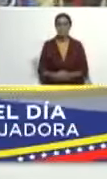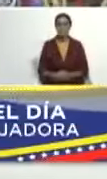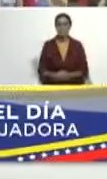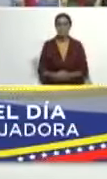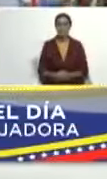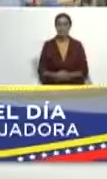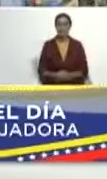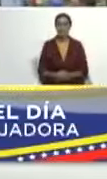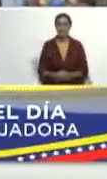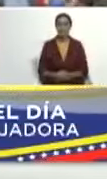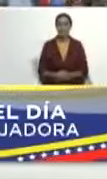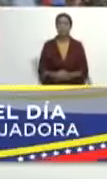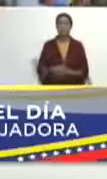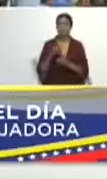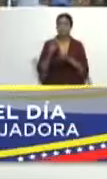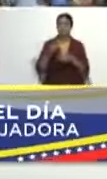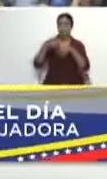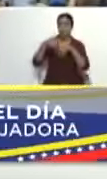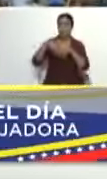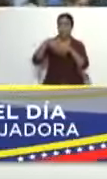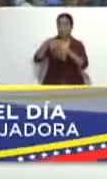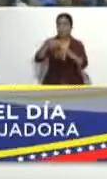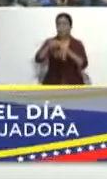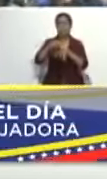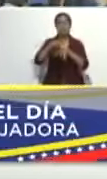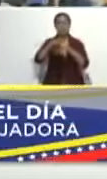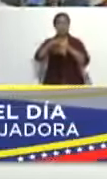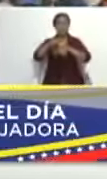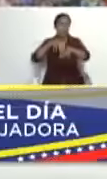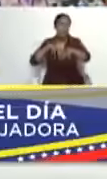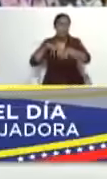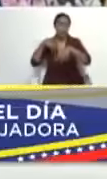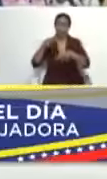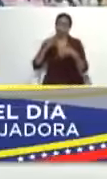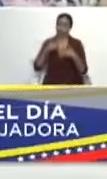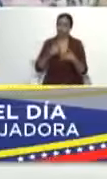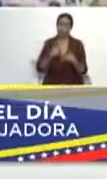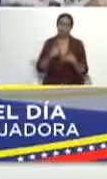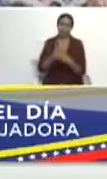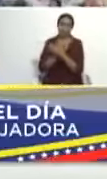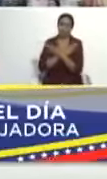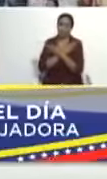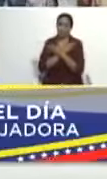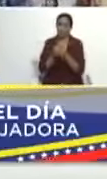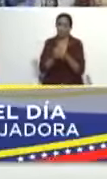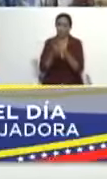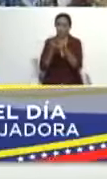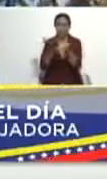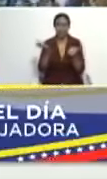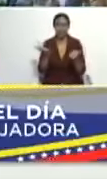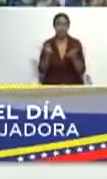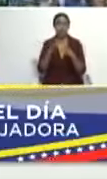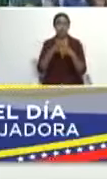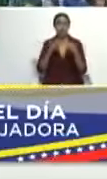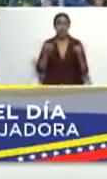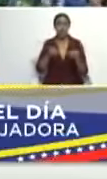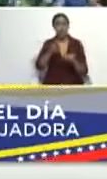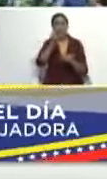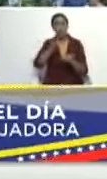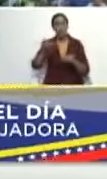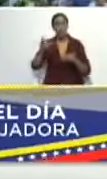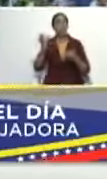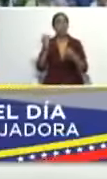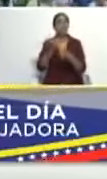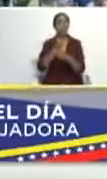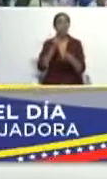Allá está de punta a punta. Felicito a los compañeros de los sindicatos y de